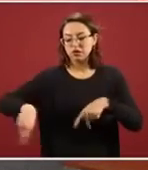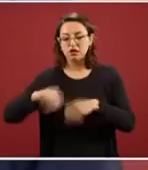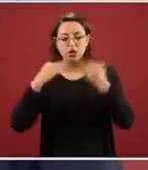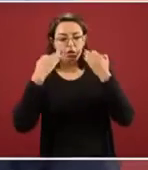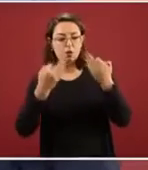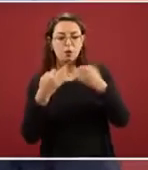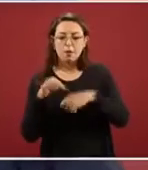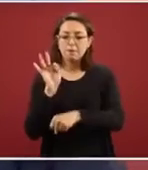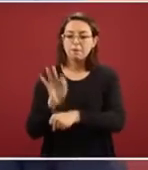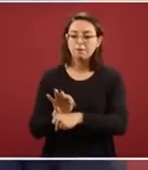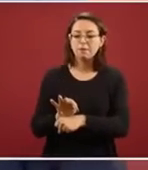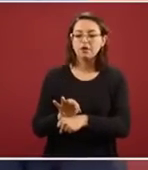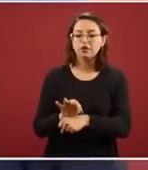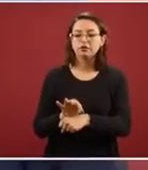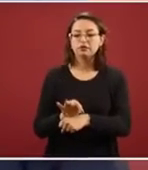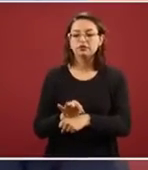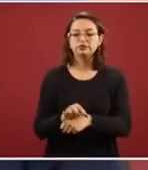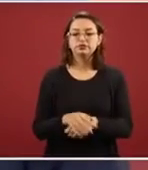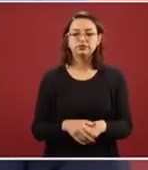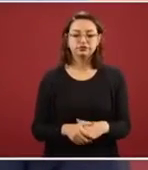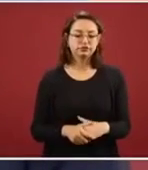pues